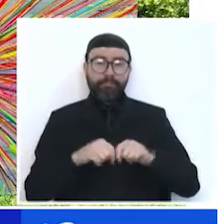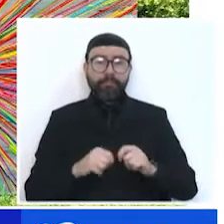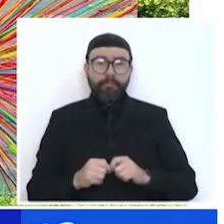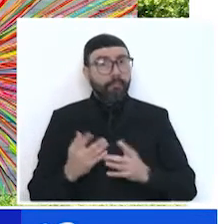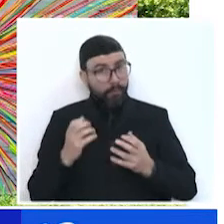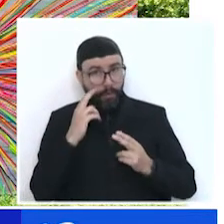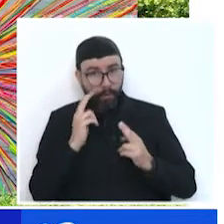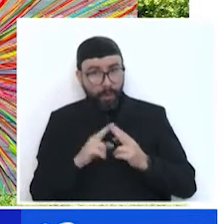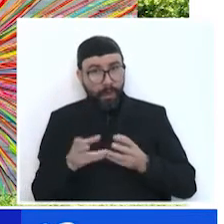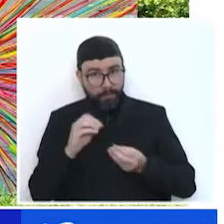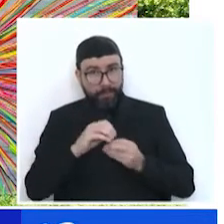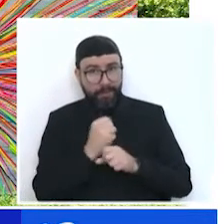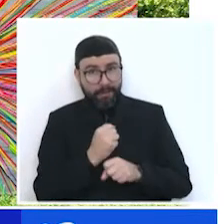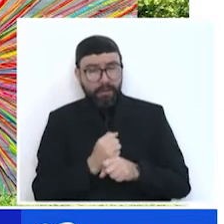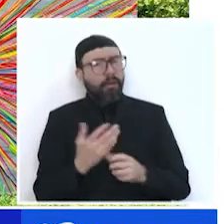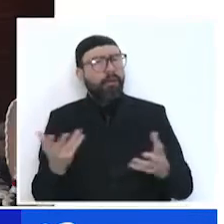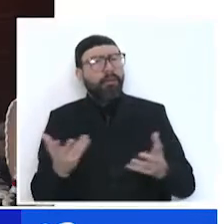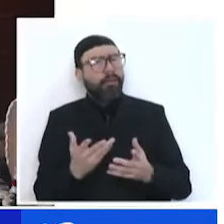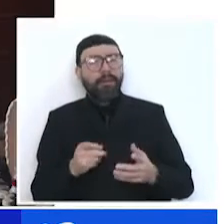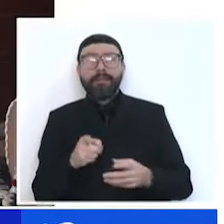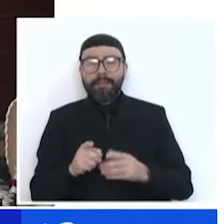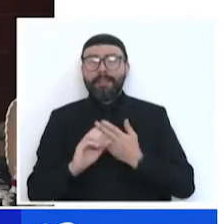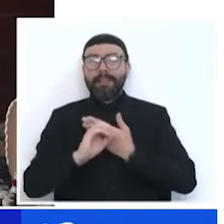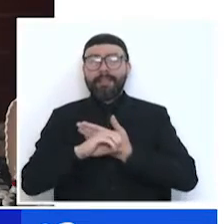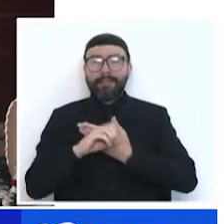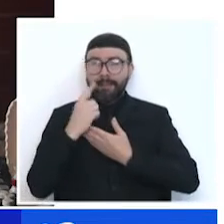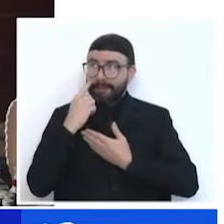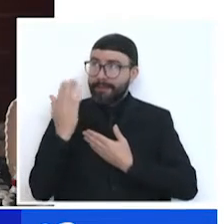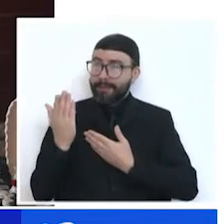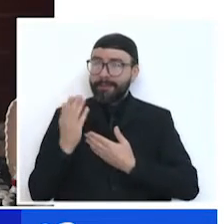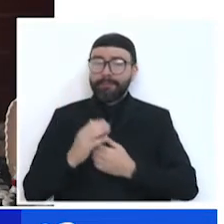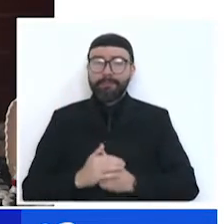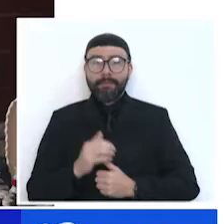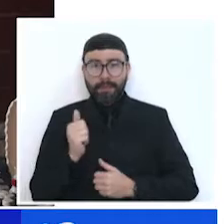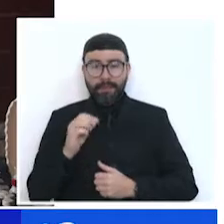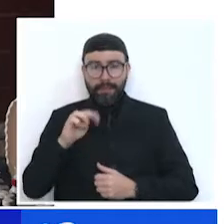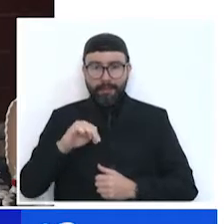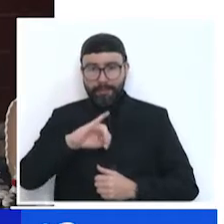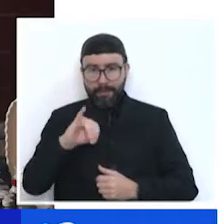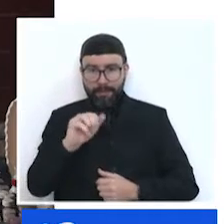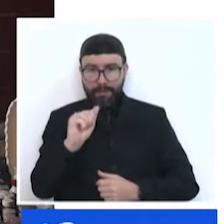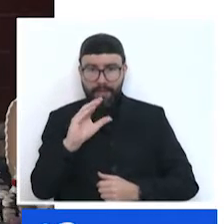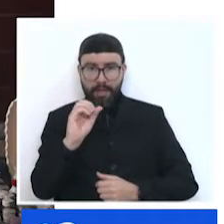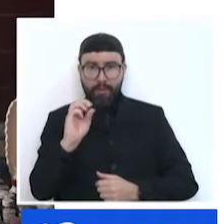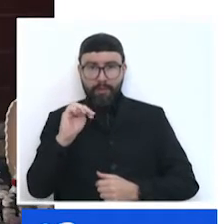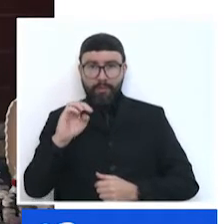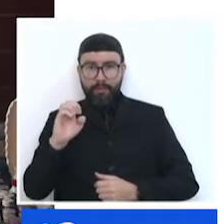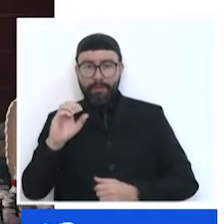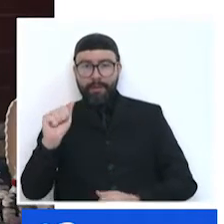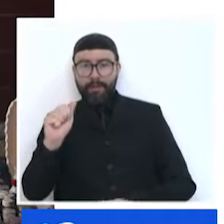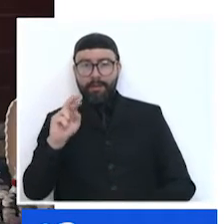más de su trabajo, la puede encontrar en Instagram como amjacomeart.